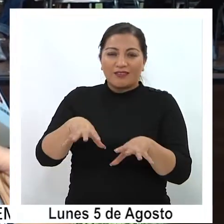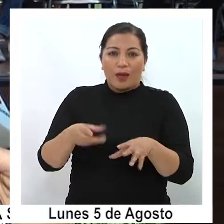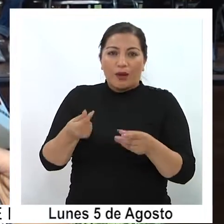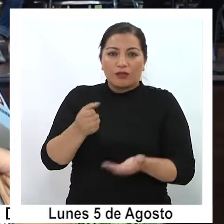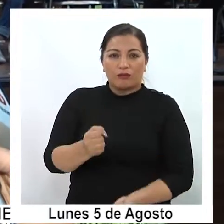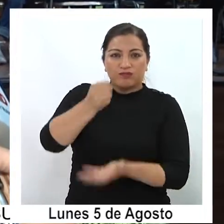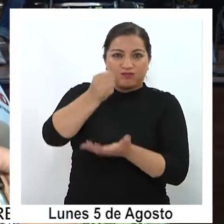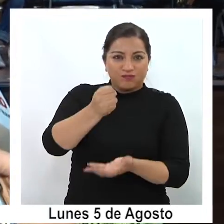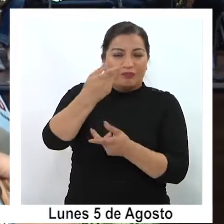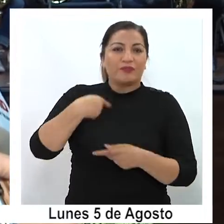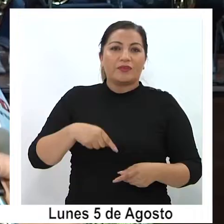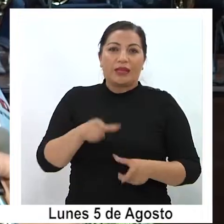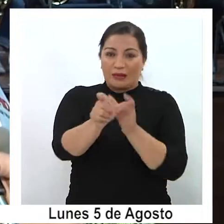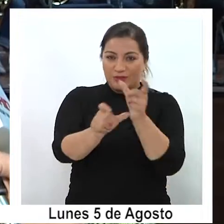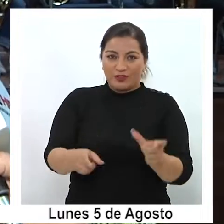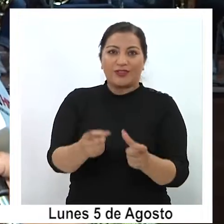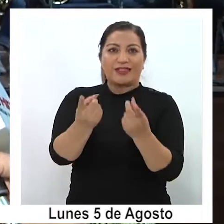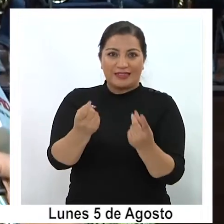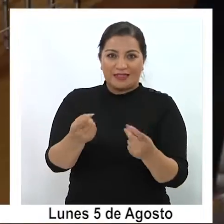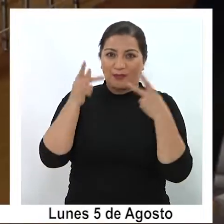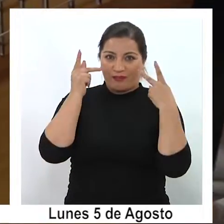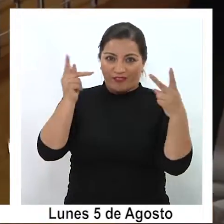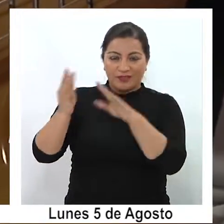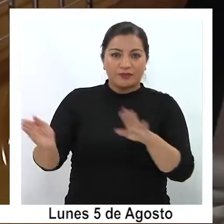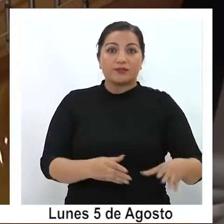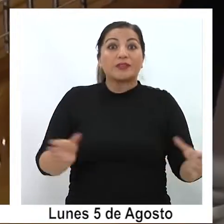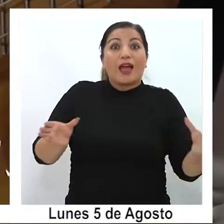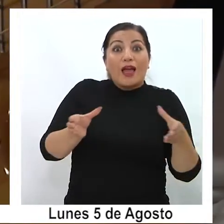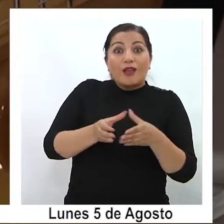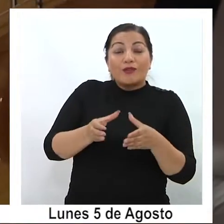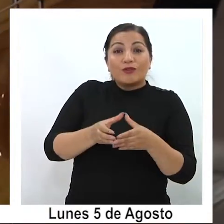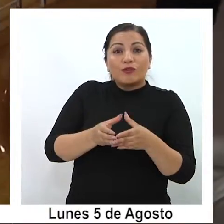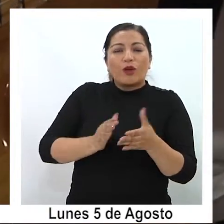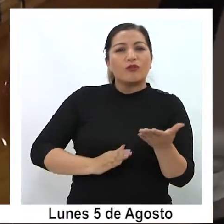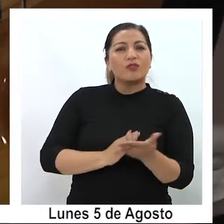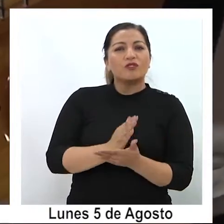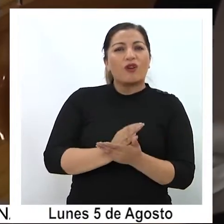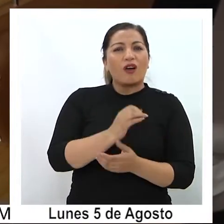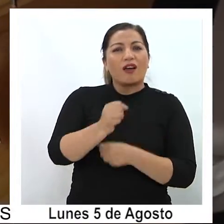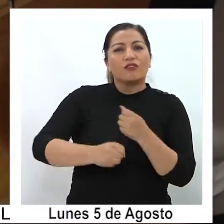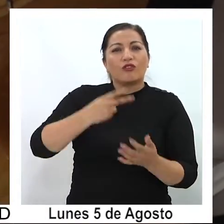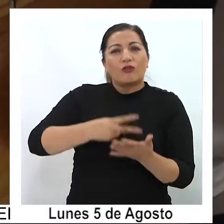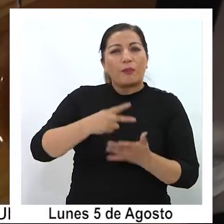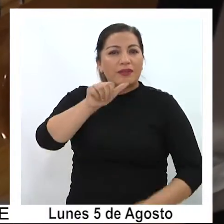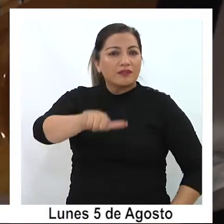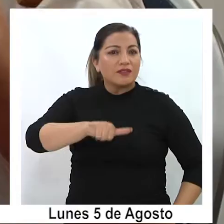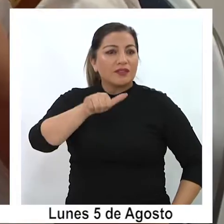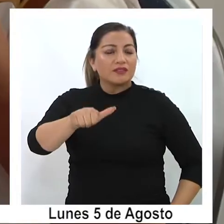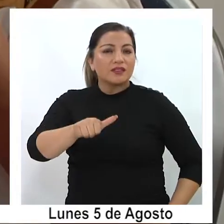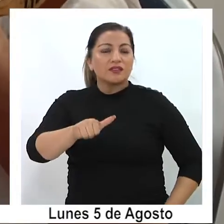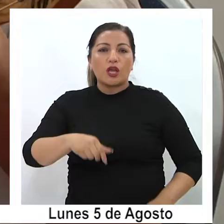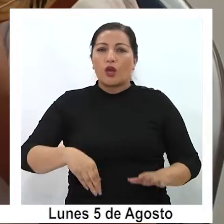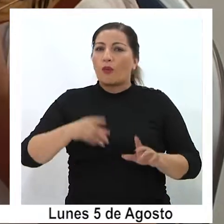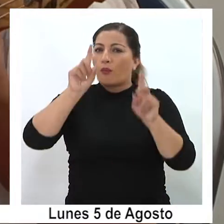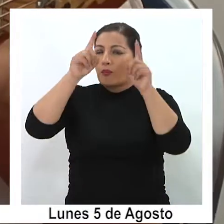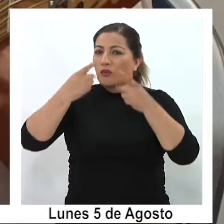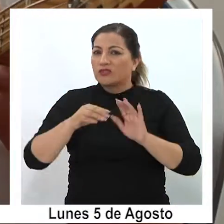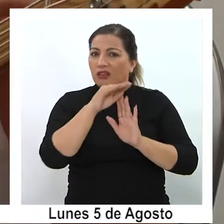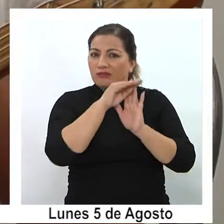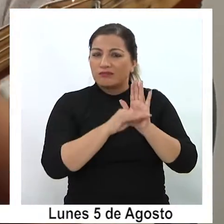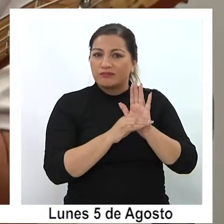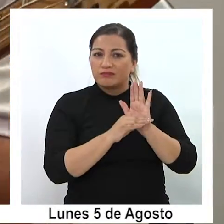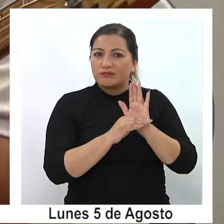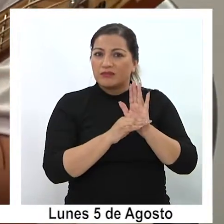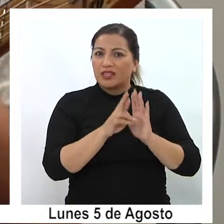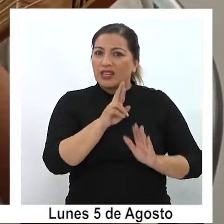los recursos que ellos requieren para el viaje. La orquesta nació en el año 2016 y su repertorio navega desde el